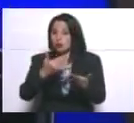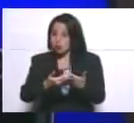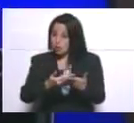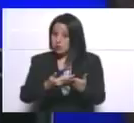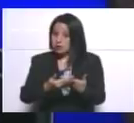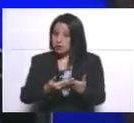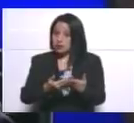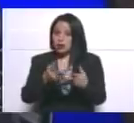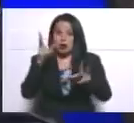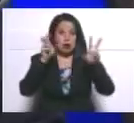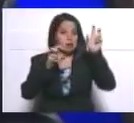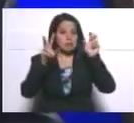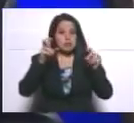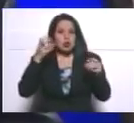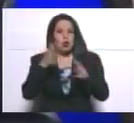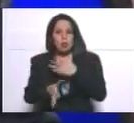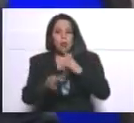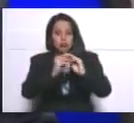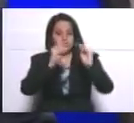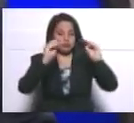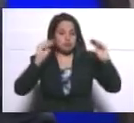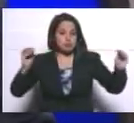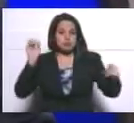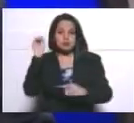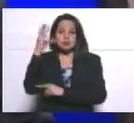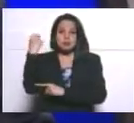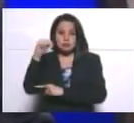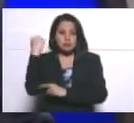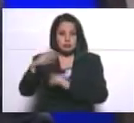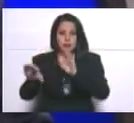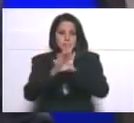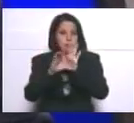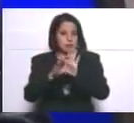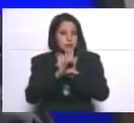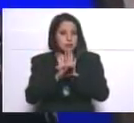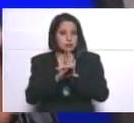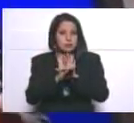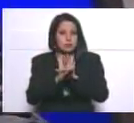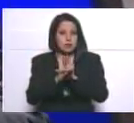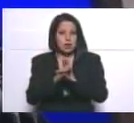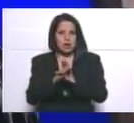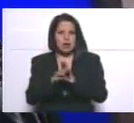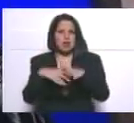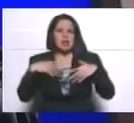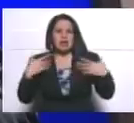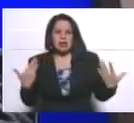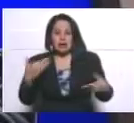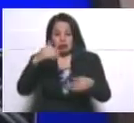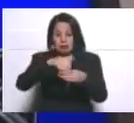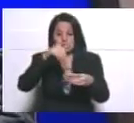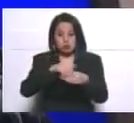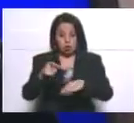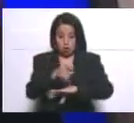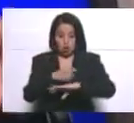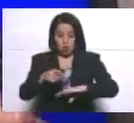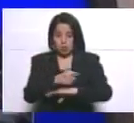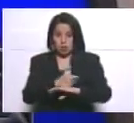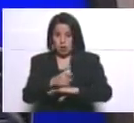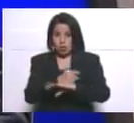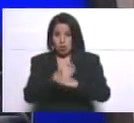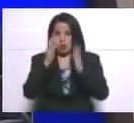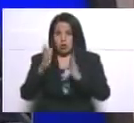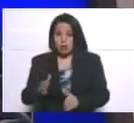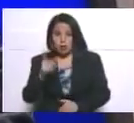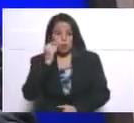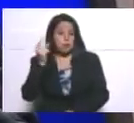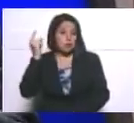desde esta asamblea constituyente de esta nueva época, me refiero, a las elecciones para gobernadores y gobernadoras, tremendo